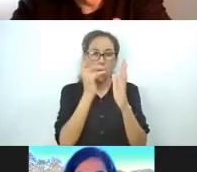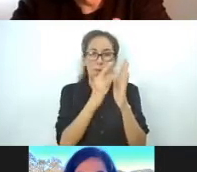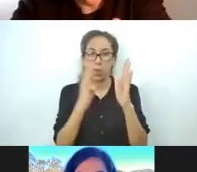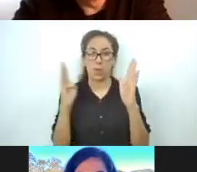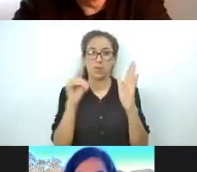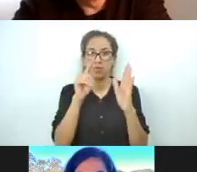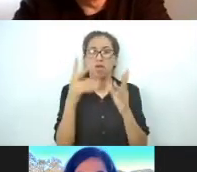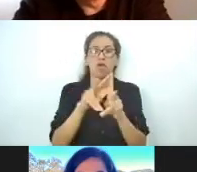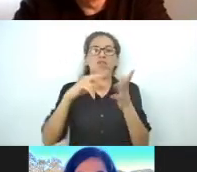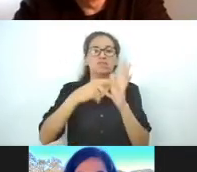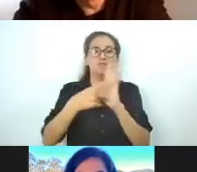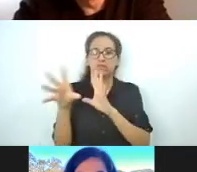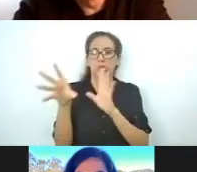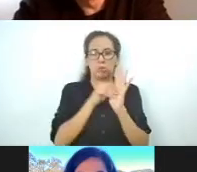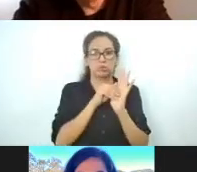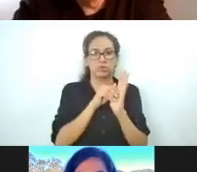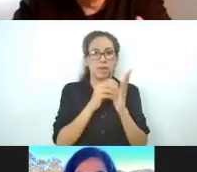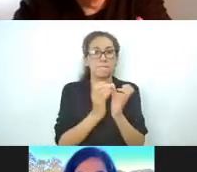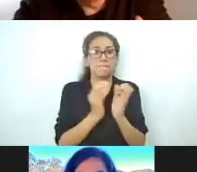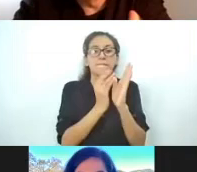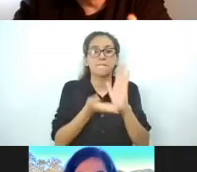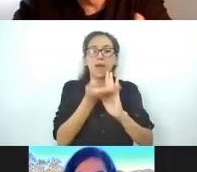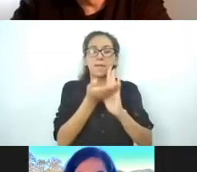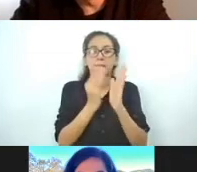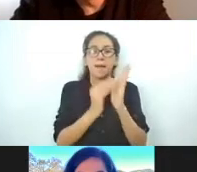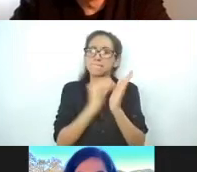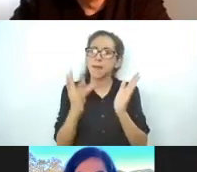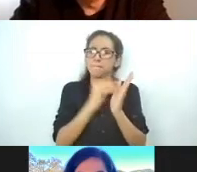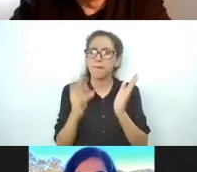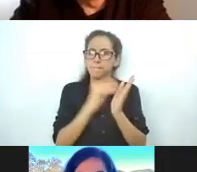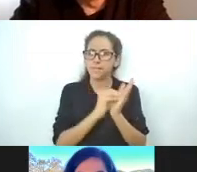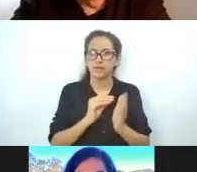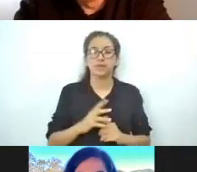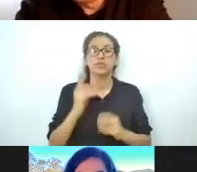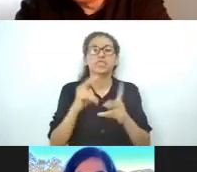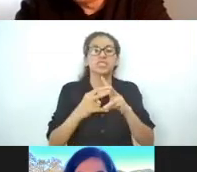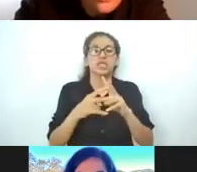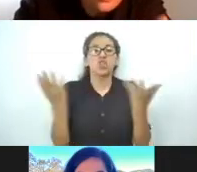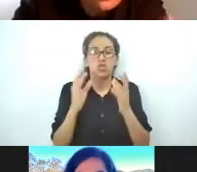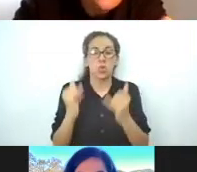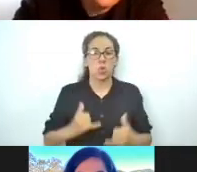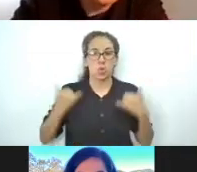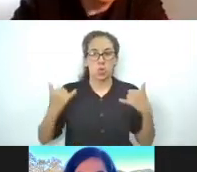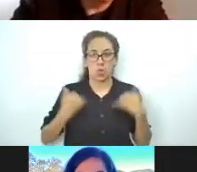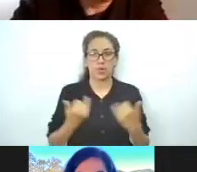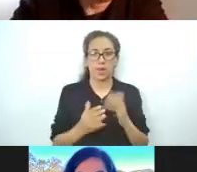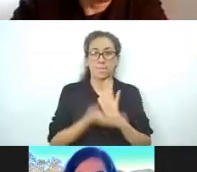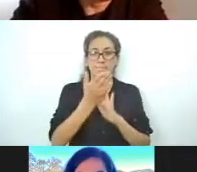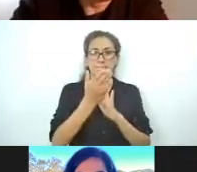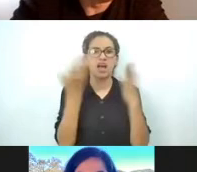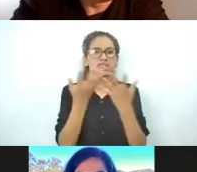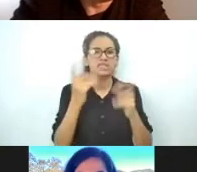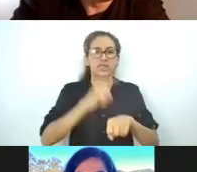sexual, ¿no? Porque disminuye la actividad sexual en los jóvenes. Mayores jornadas